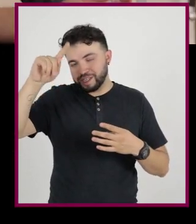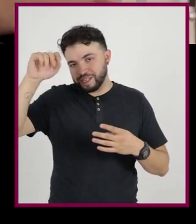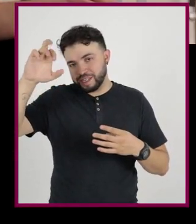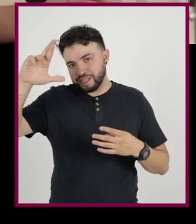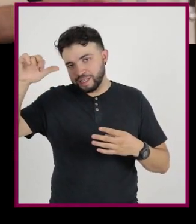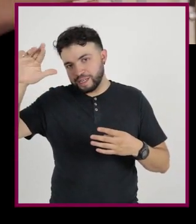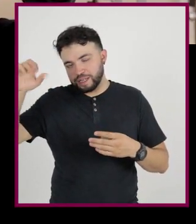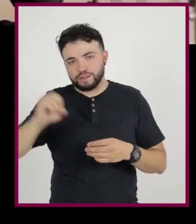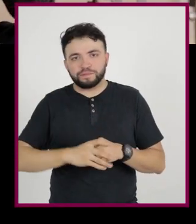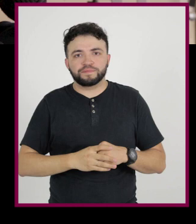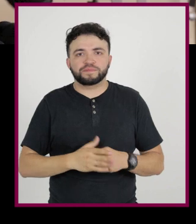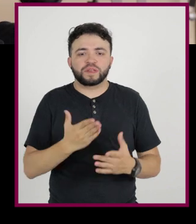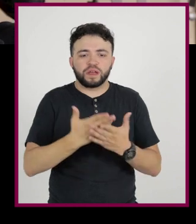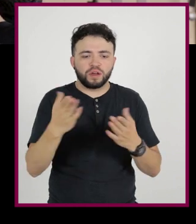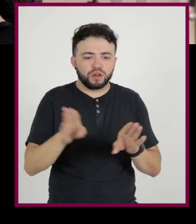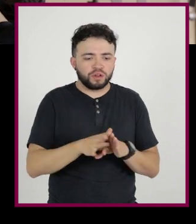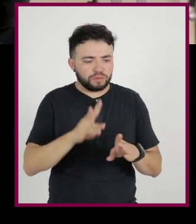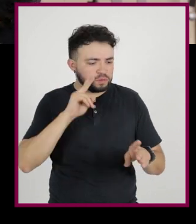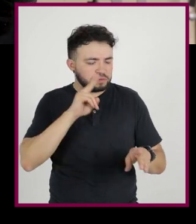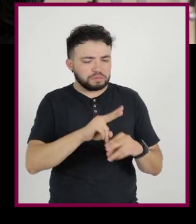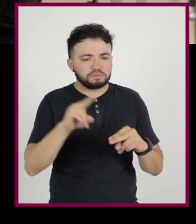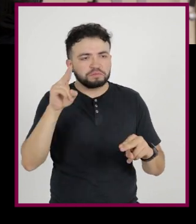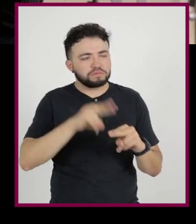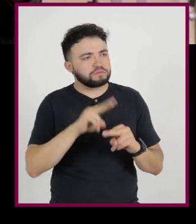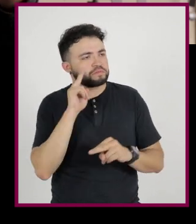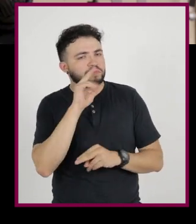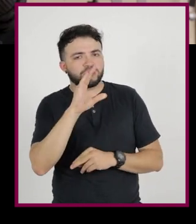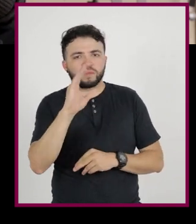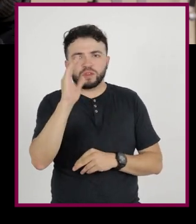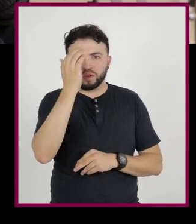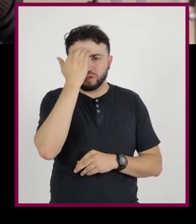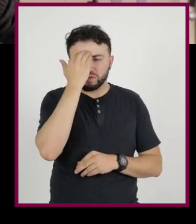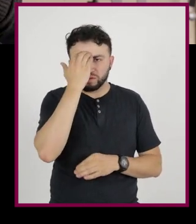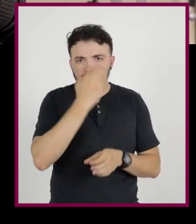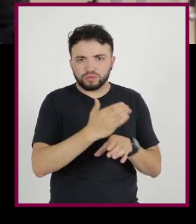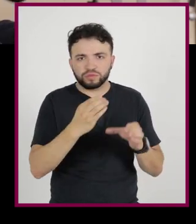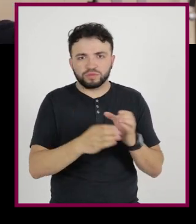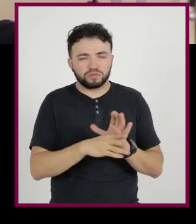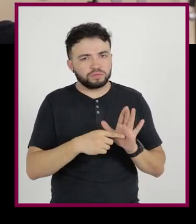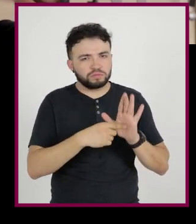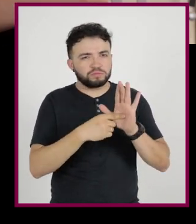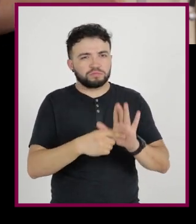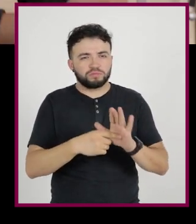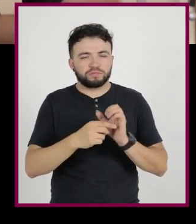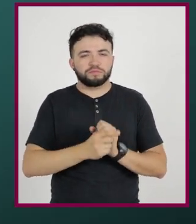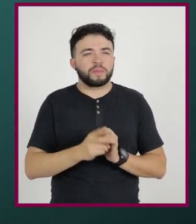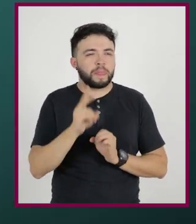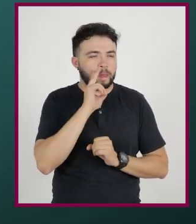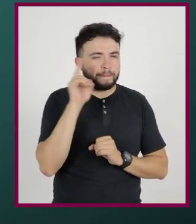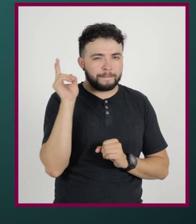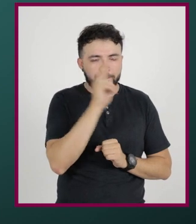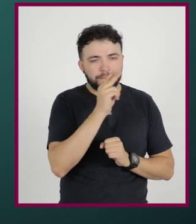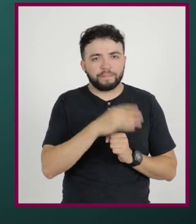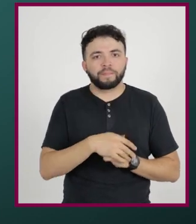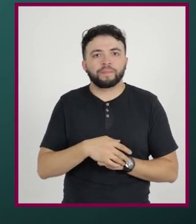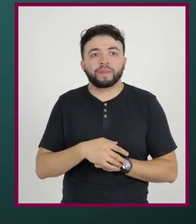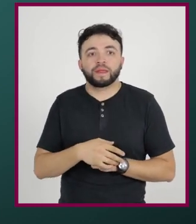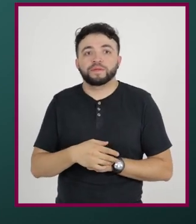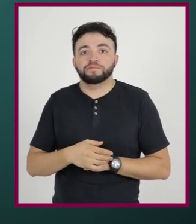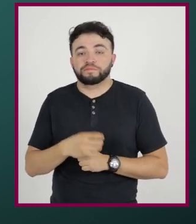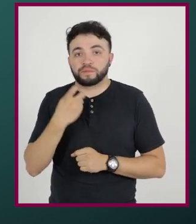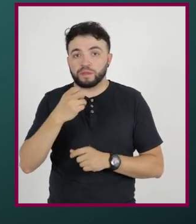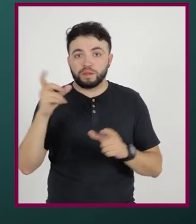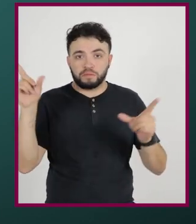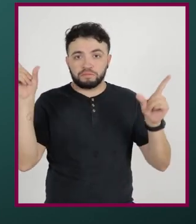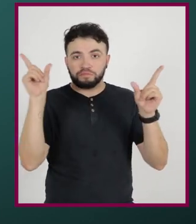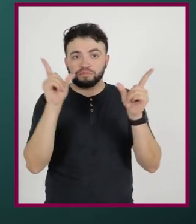literarios. Vale, vamos a asentar el conocimiento acerca de los textos literarios con este gráfico. Ok, veamos